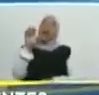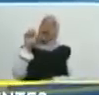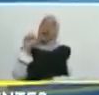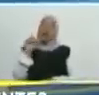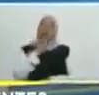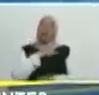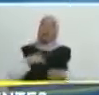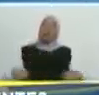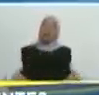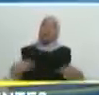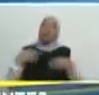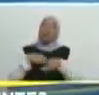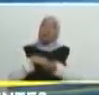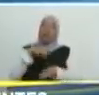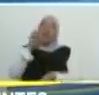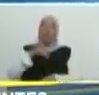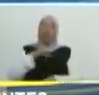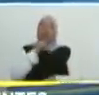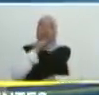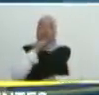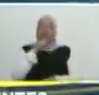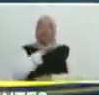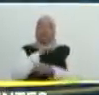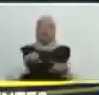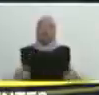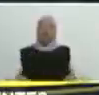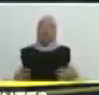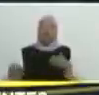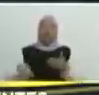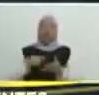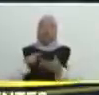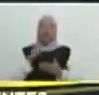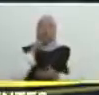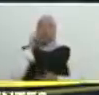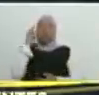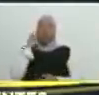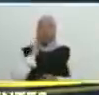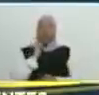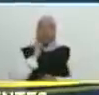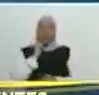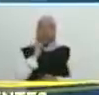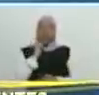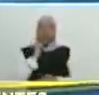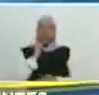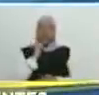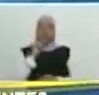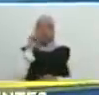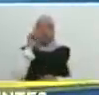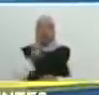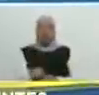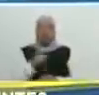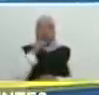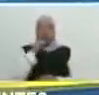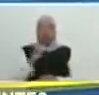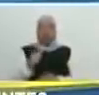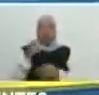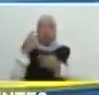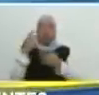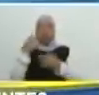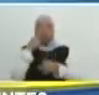y demás integrantes del Estado Mayor Superior de la Fuerza Armada Nacional Bolivariana. oficiales generales y